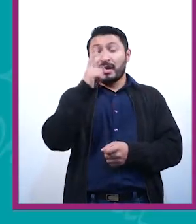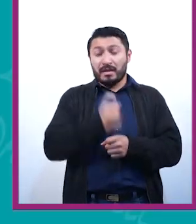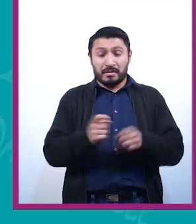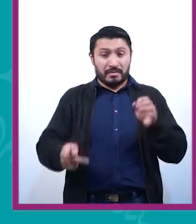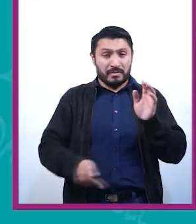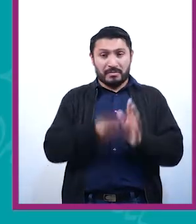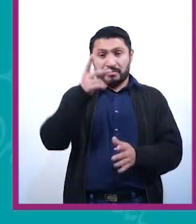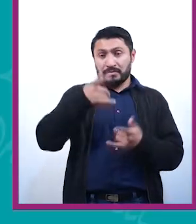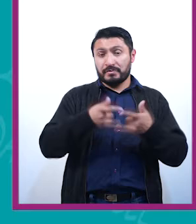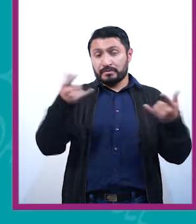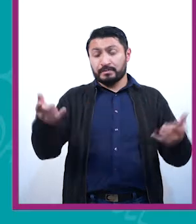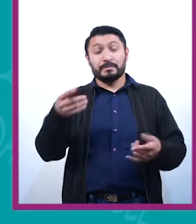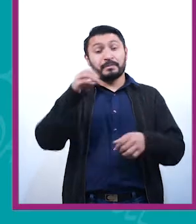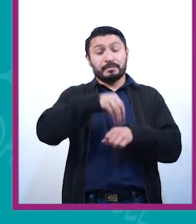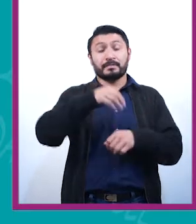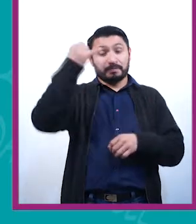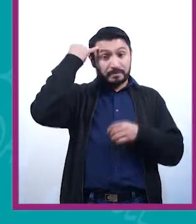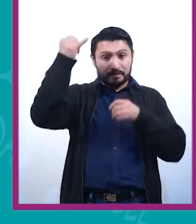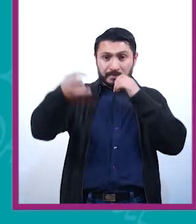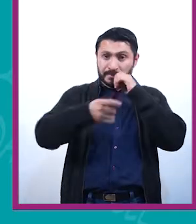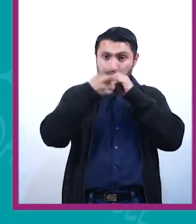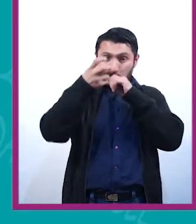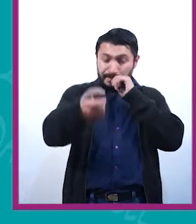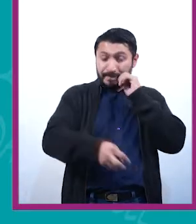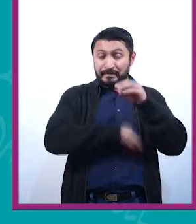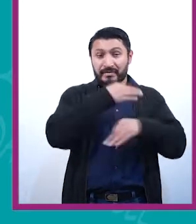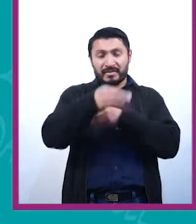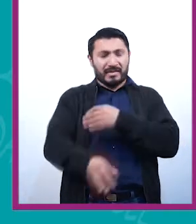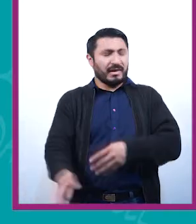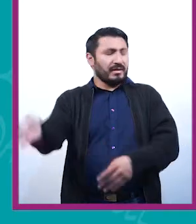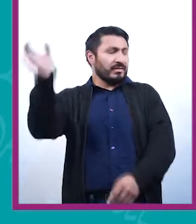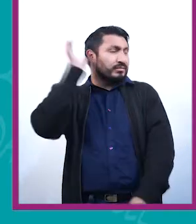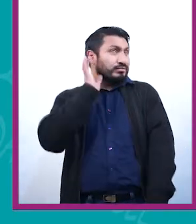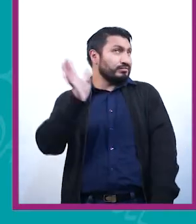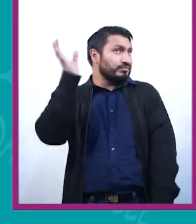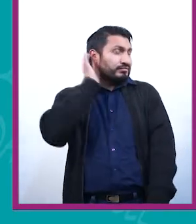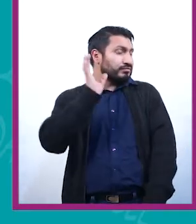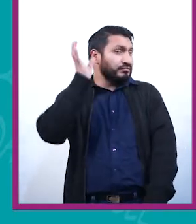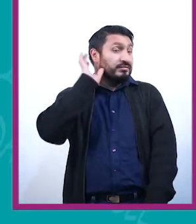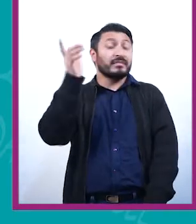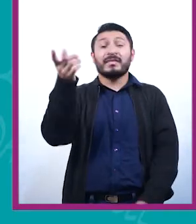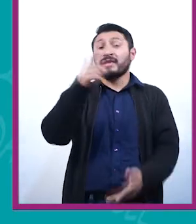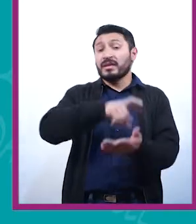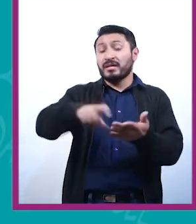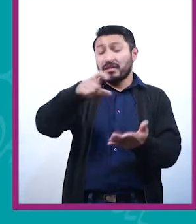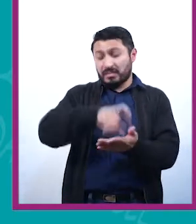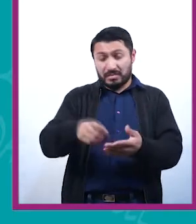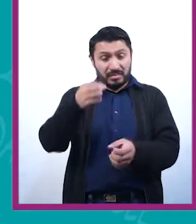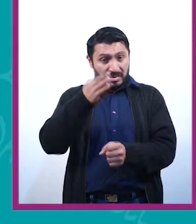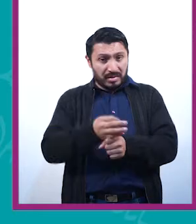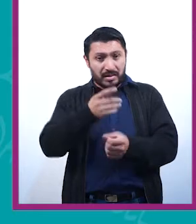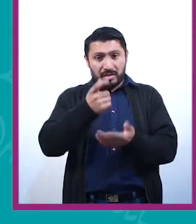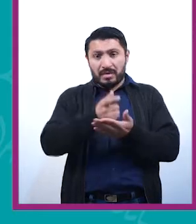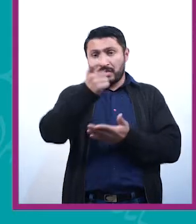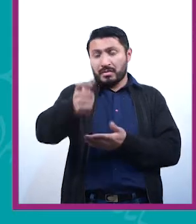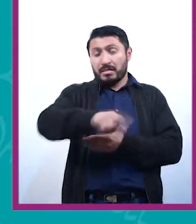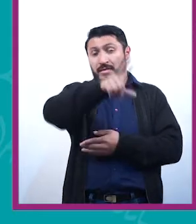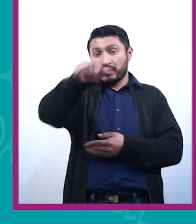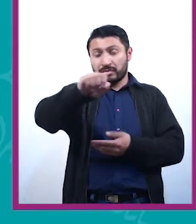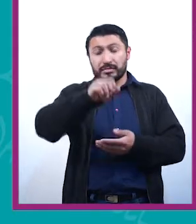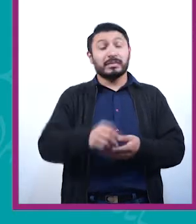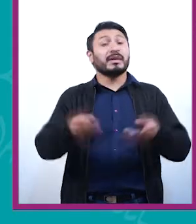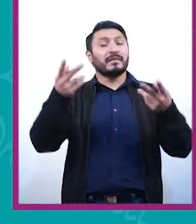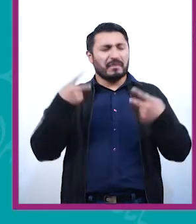Por primera vez en la historia se instaura esa idea que tanto escuchamos en nuestros tiempos: compre ahora y pague